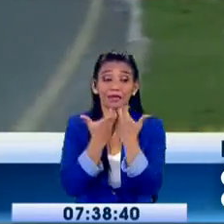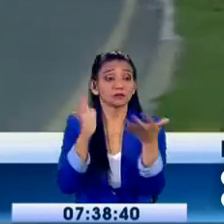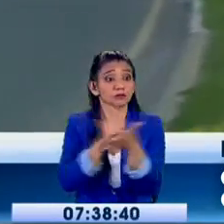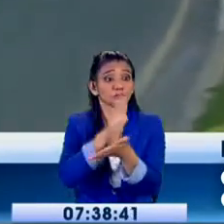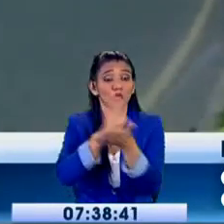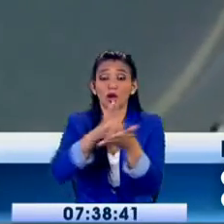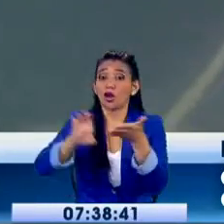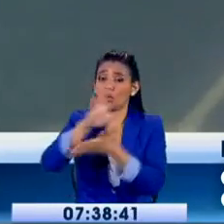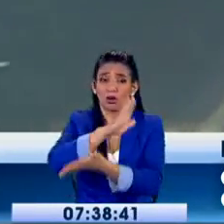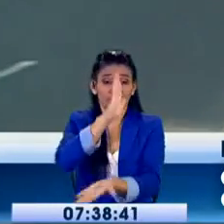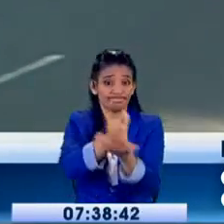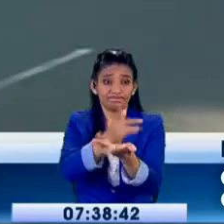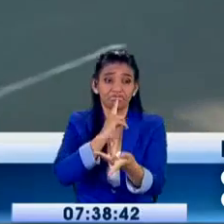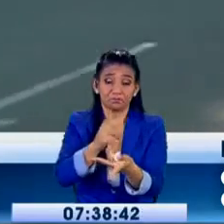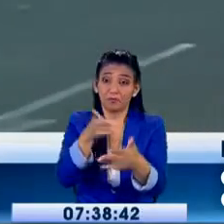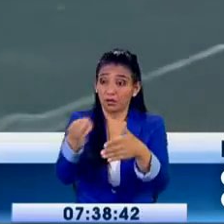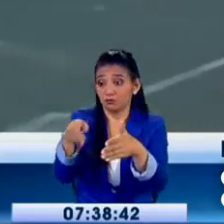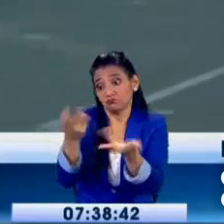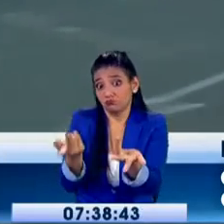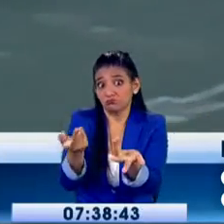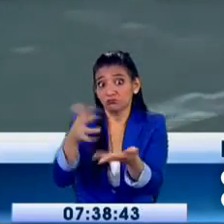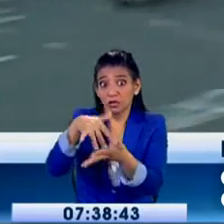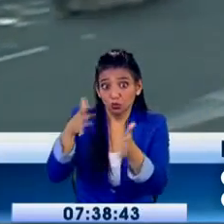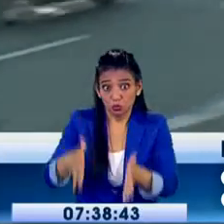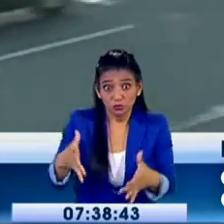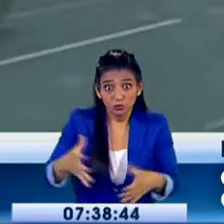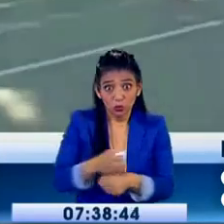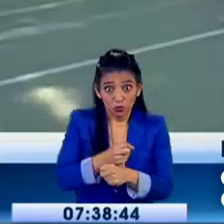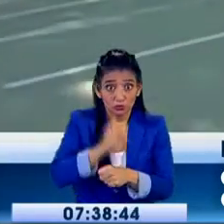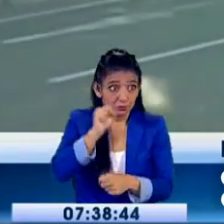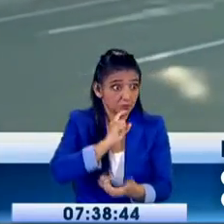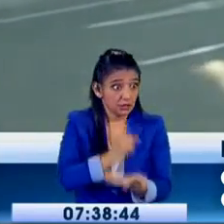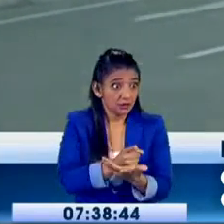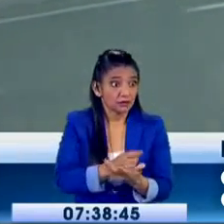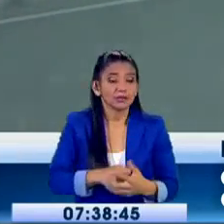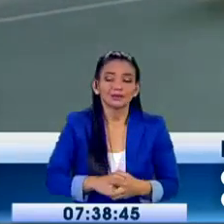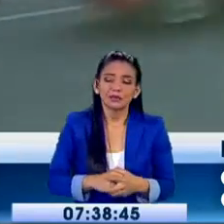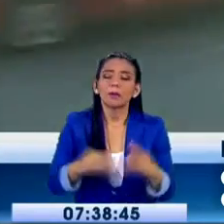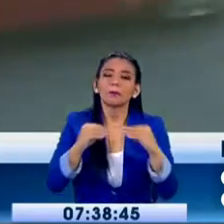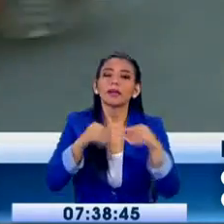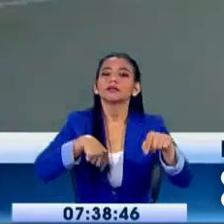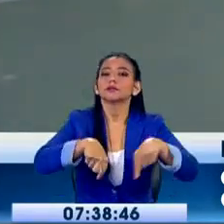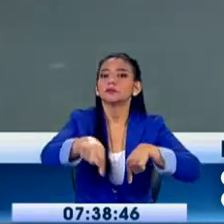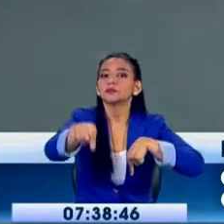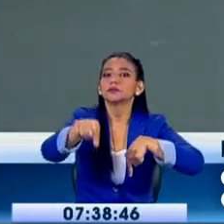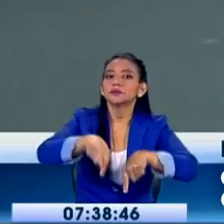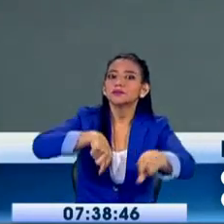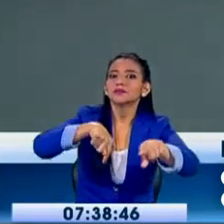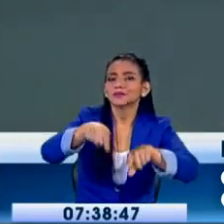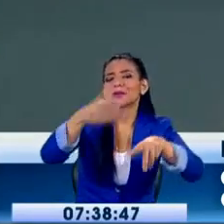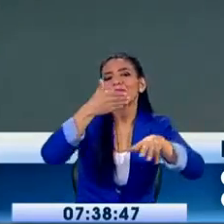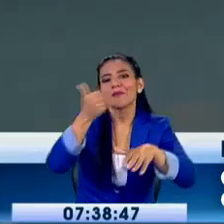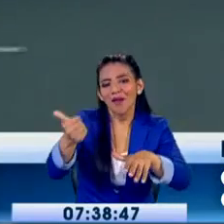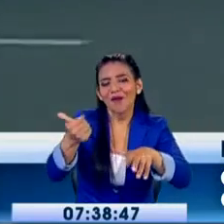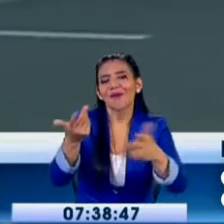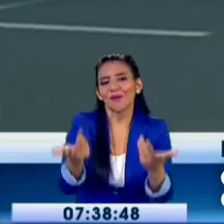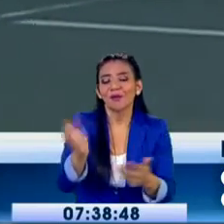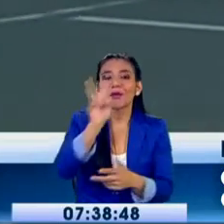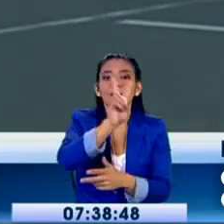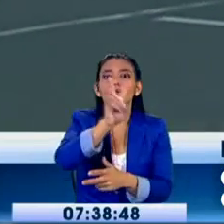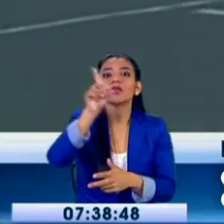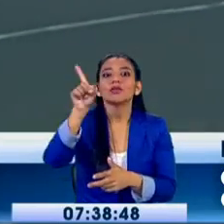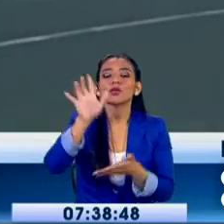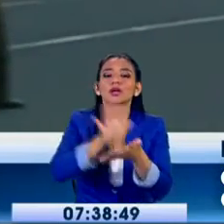para precautelar también la seguridad de los estudiantes. Sí, es para que haya más fluidez en el tránsito. 21